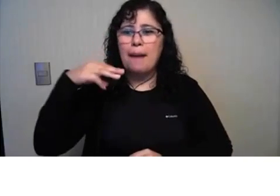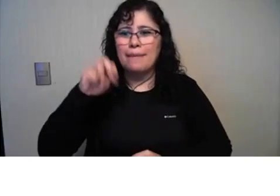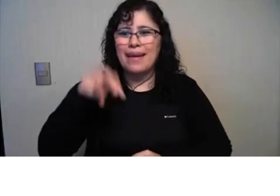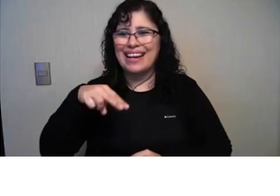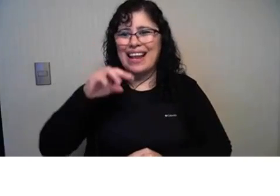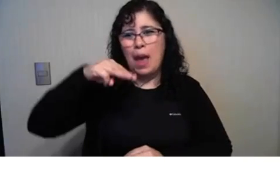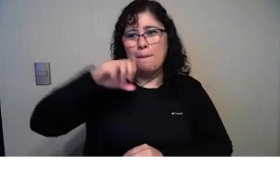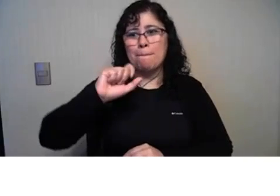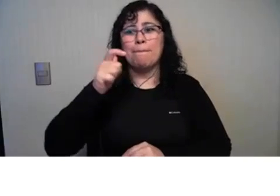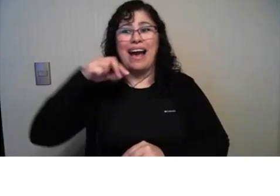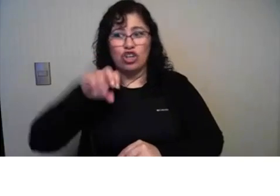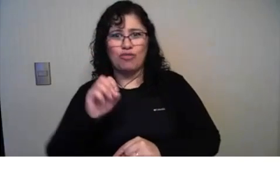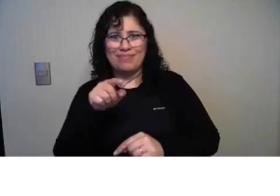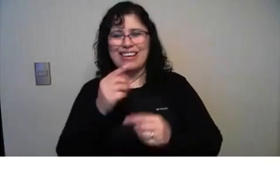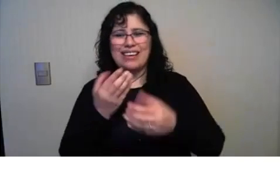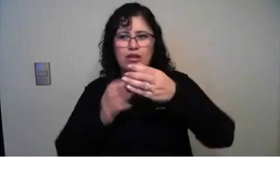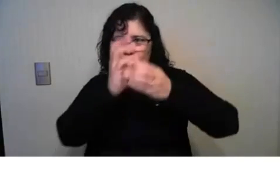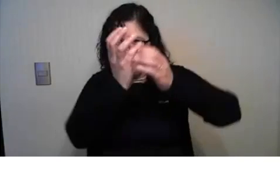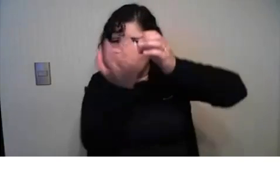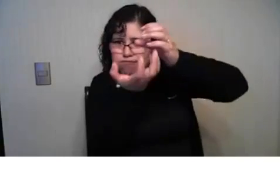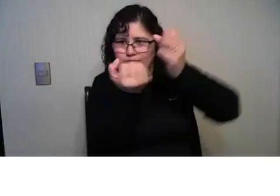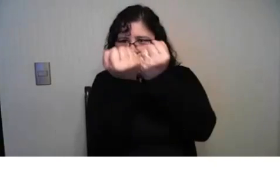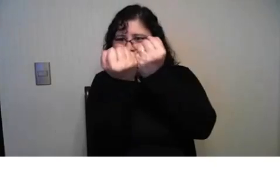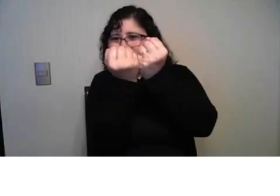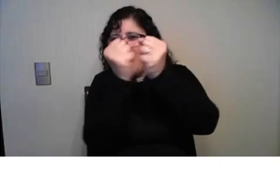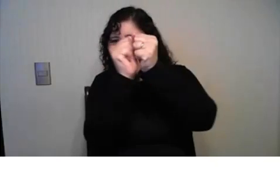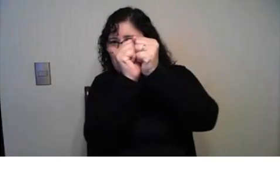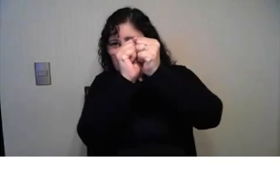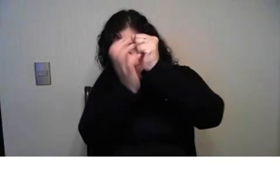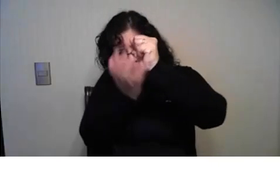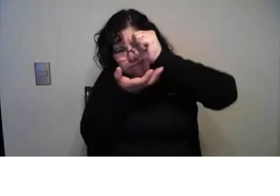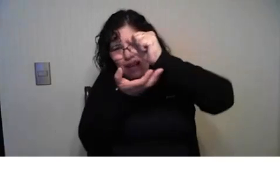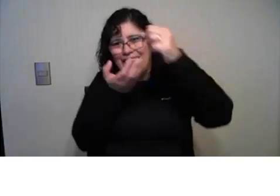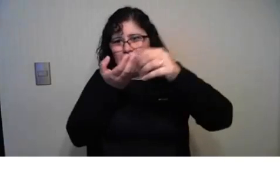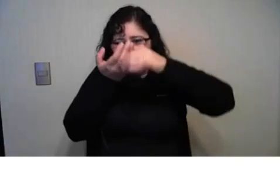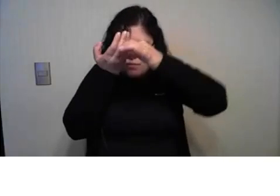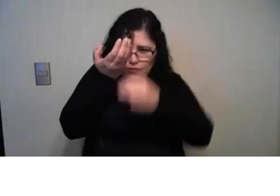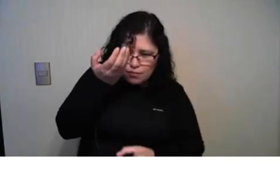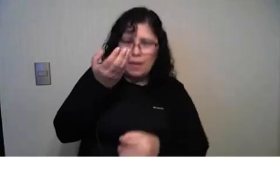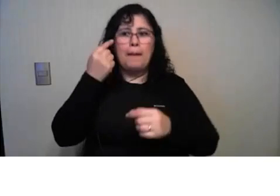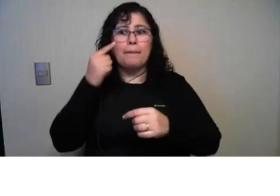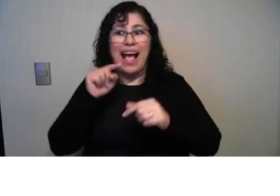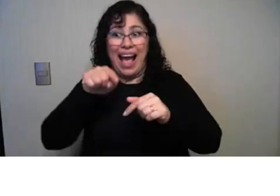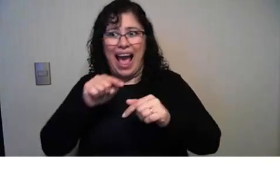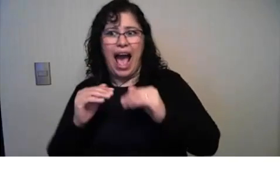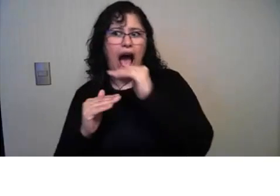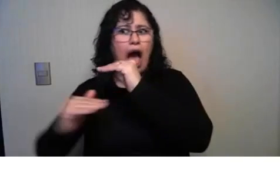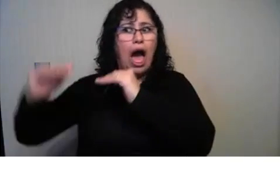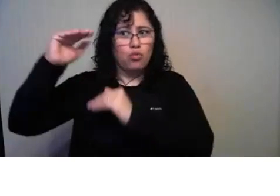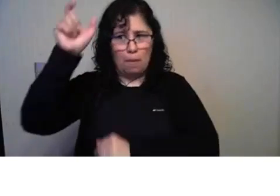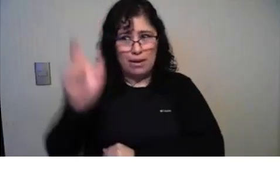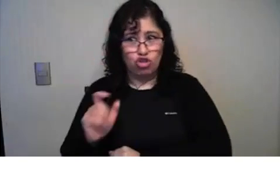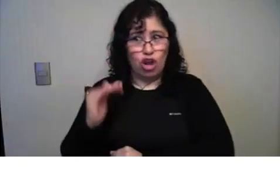y en el adulto, ¿cierto? Entre L1